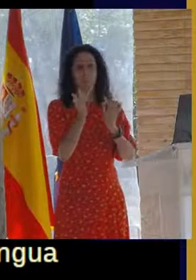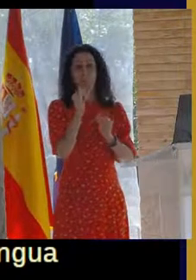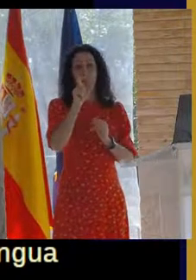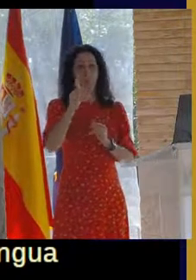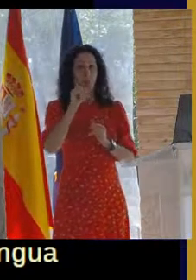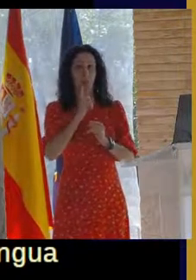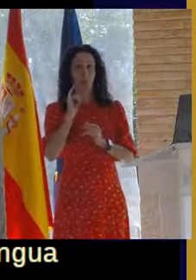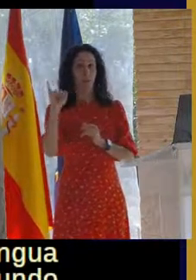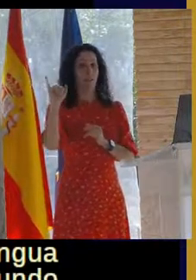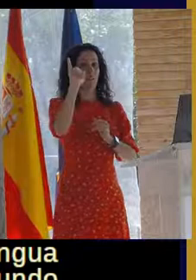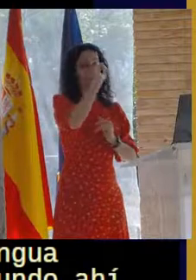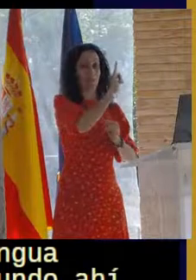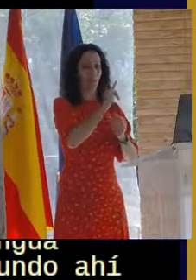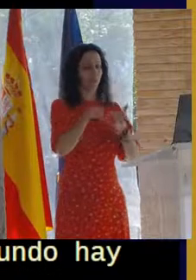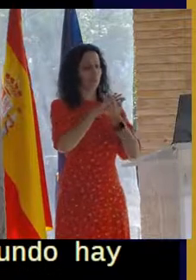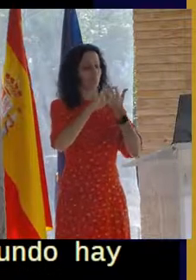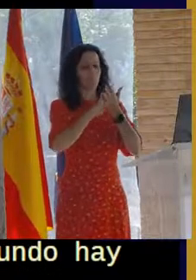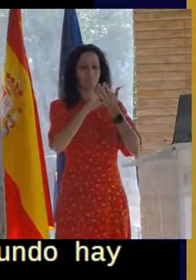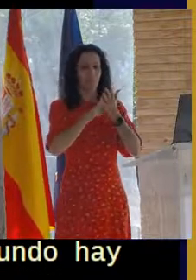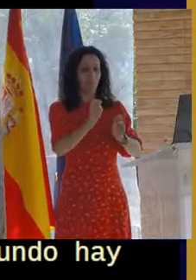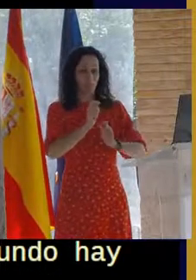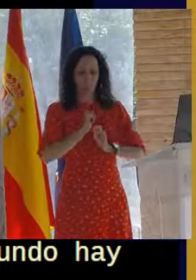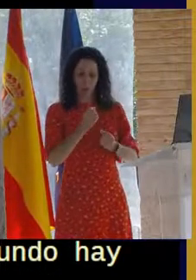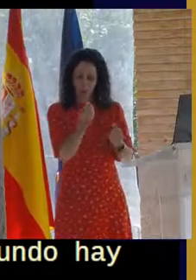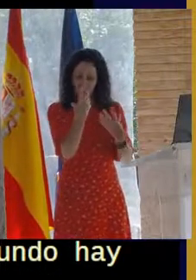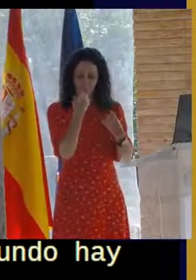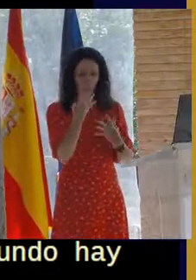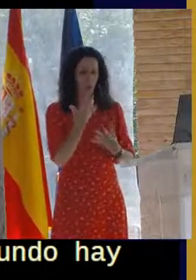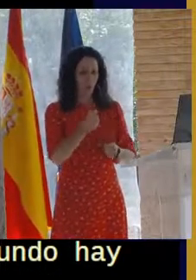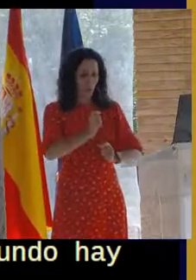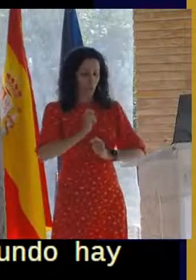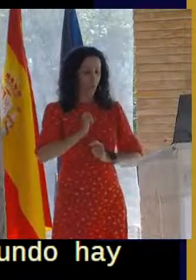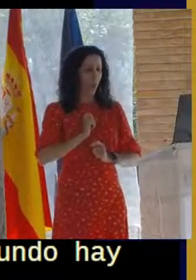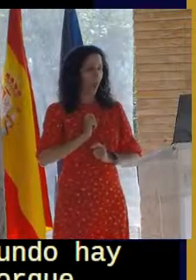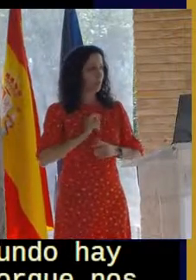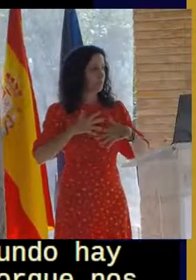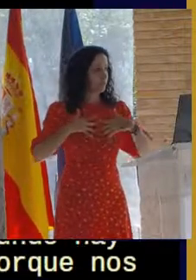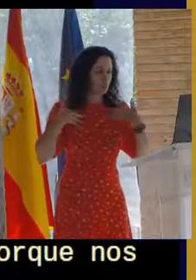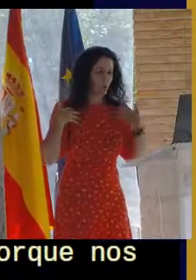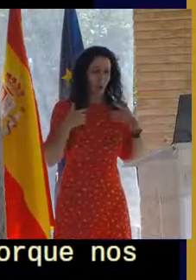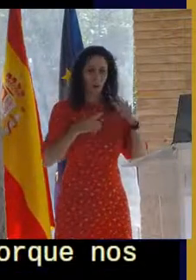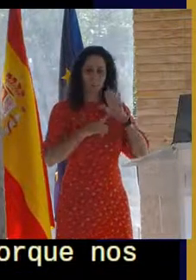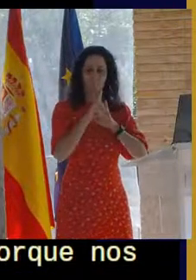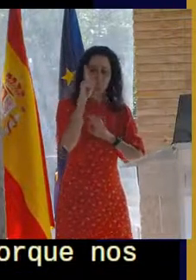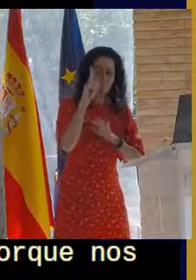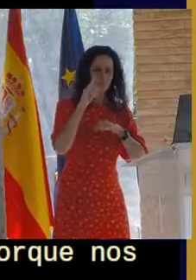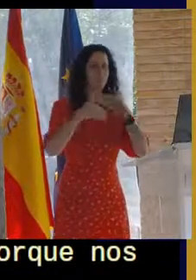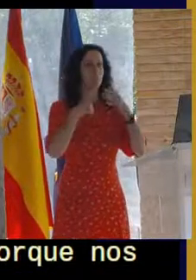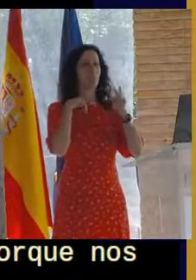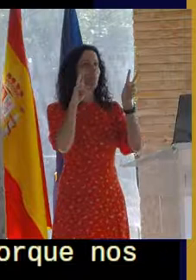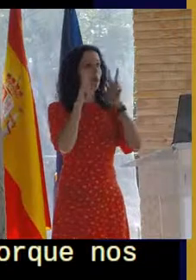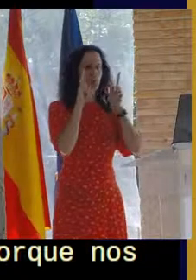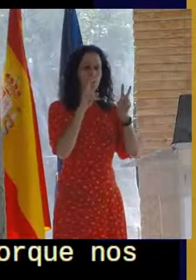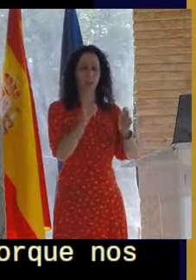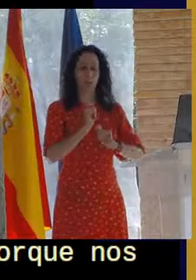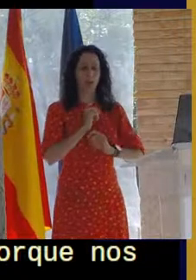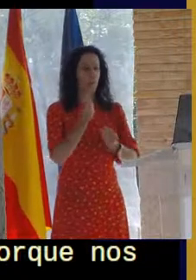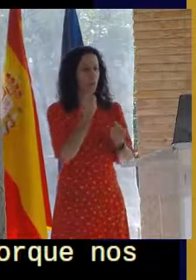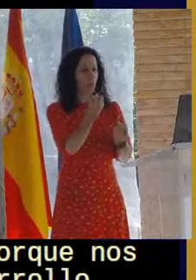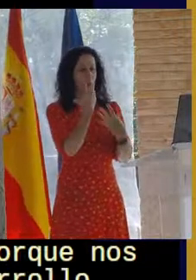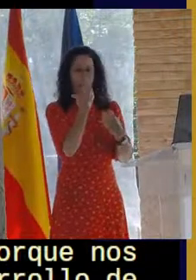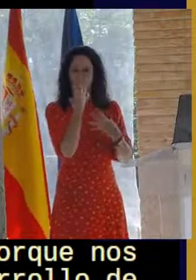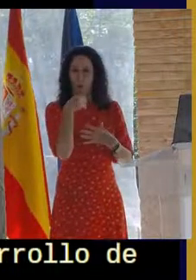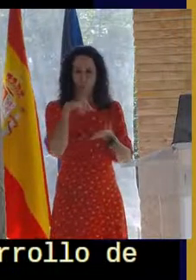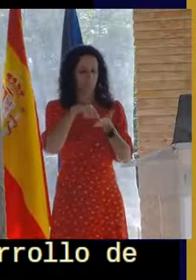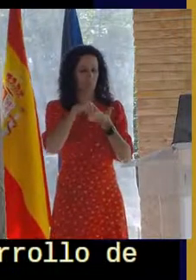porque bueno no todo el mundo hay personas sordas en todos lados y son signant porque nos dan todo el tipo de información emocional para el desarrollo de